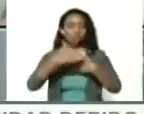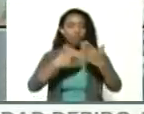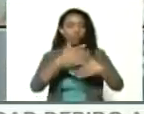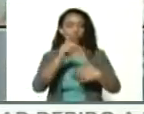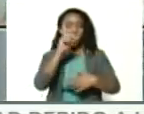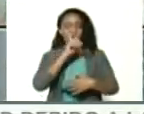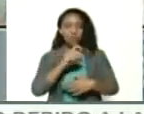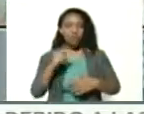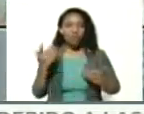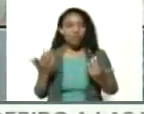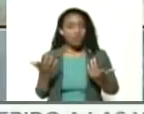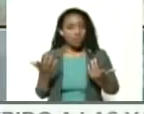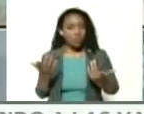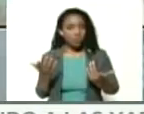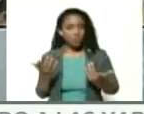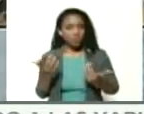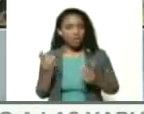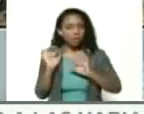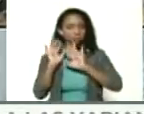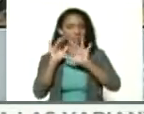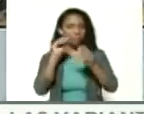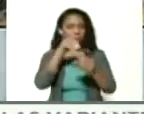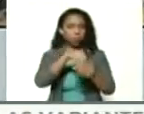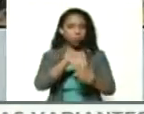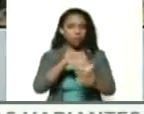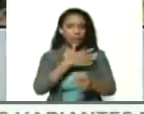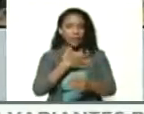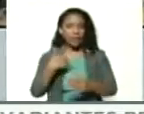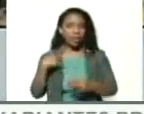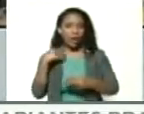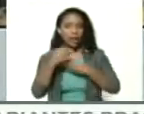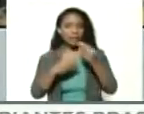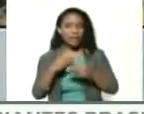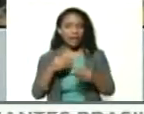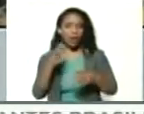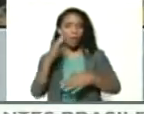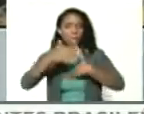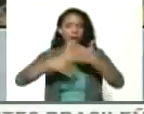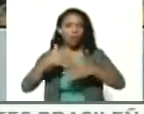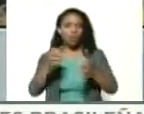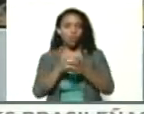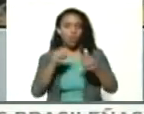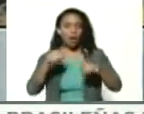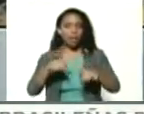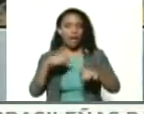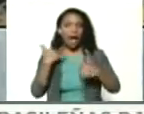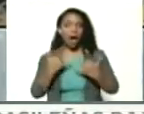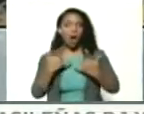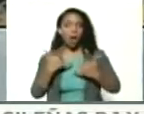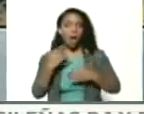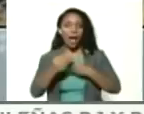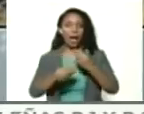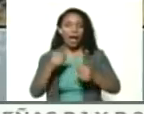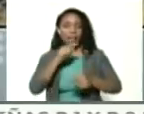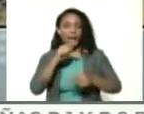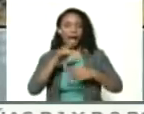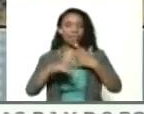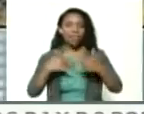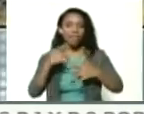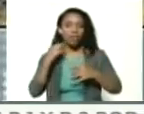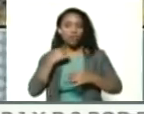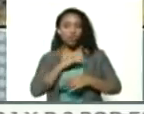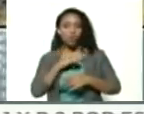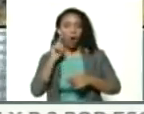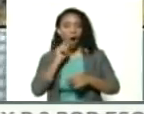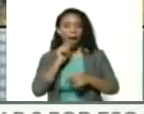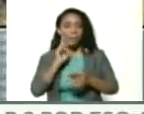año de la invasión que pretendieron hacer con los mercenarios, y ahora entonces estas actividades. Nosotros estamos allí